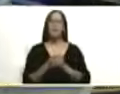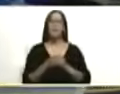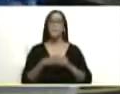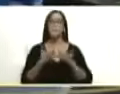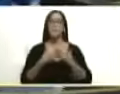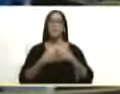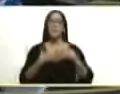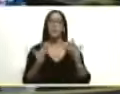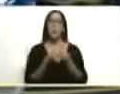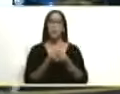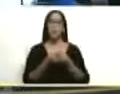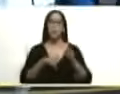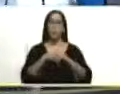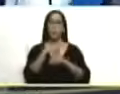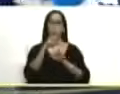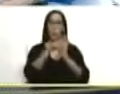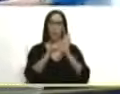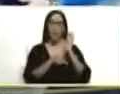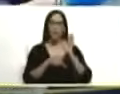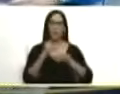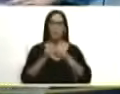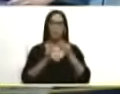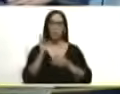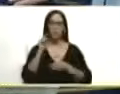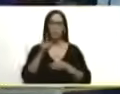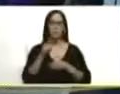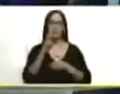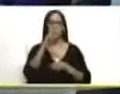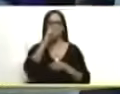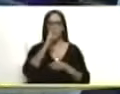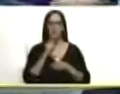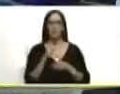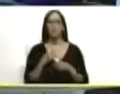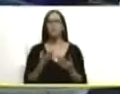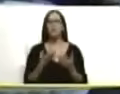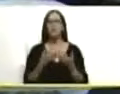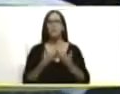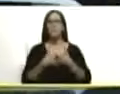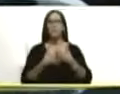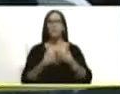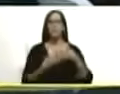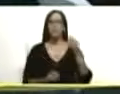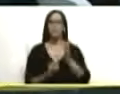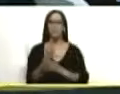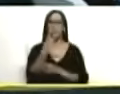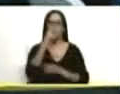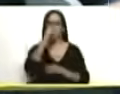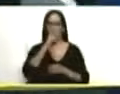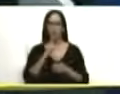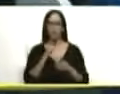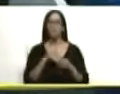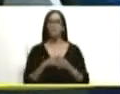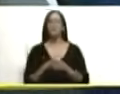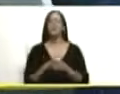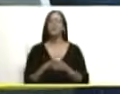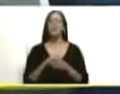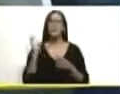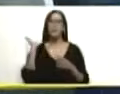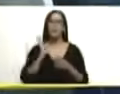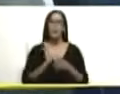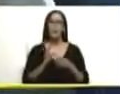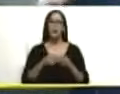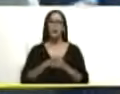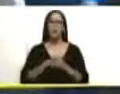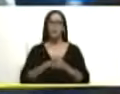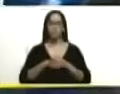usted hace 2 años. Y bueno, este emprendimiento... surgió hace 1 año, es un emprendedor que trajo los monopatines